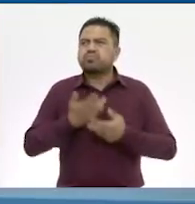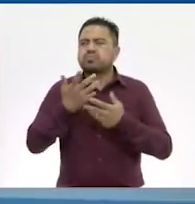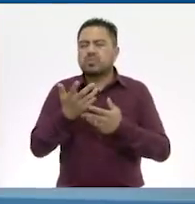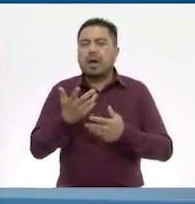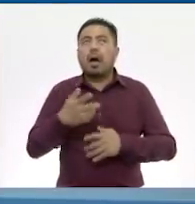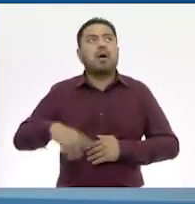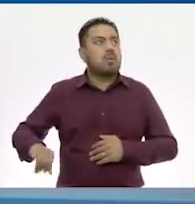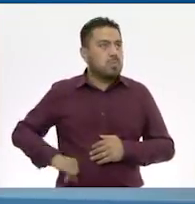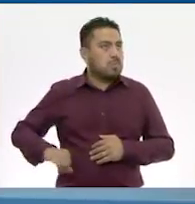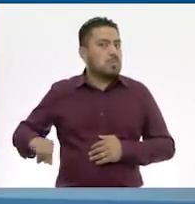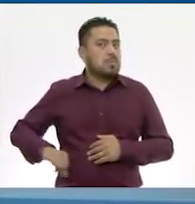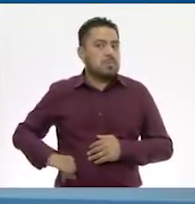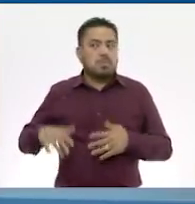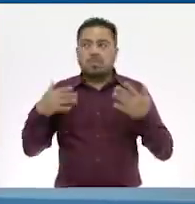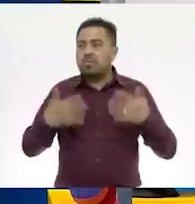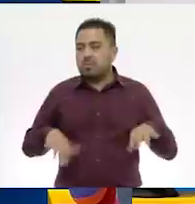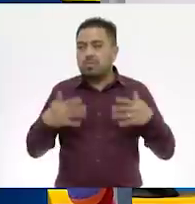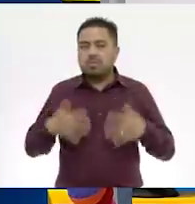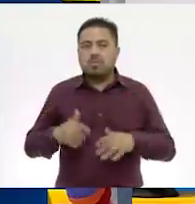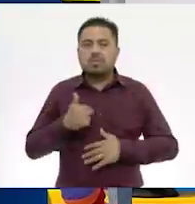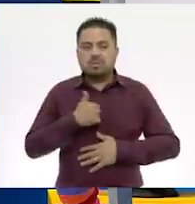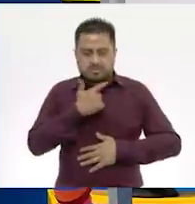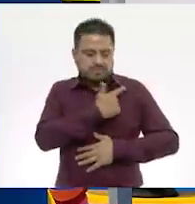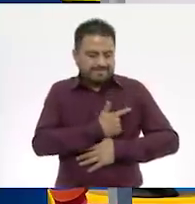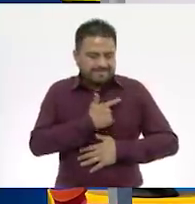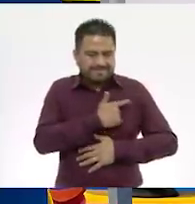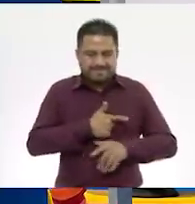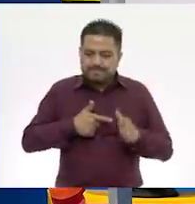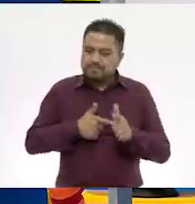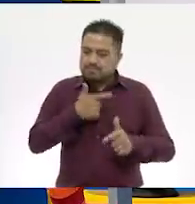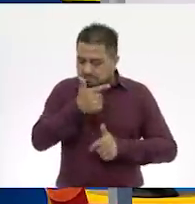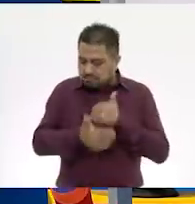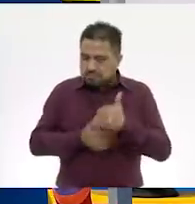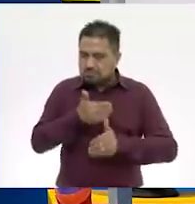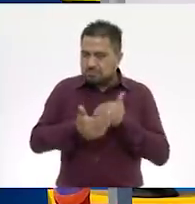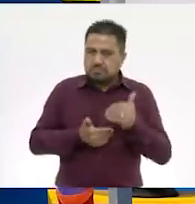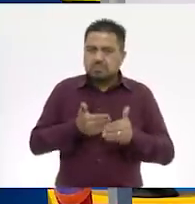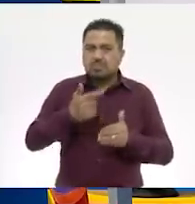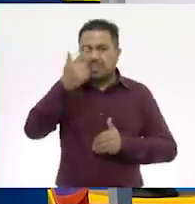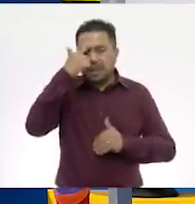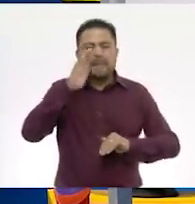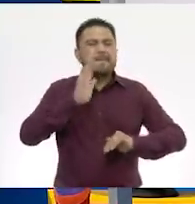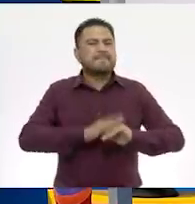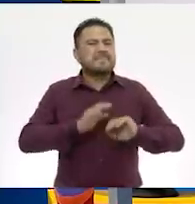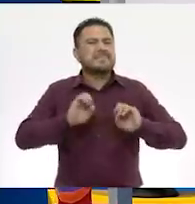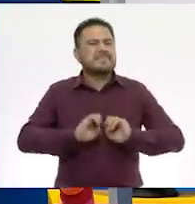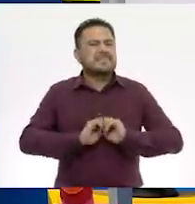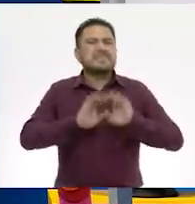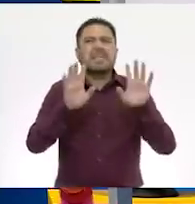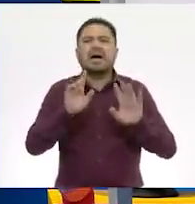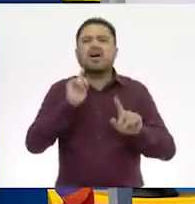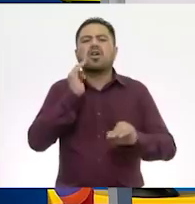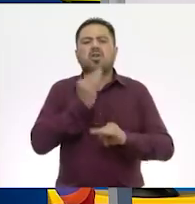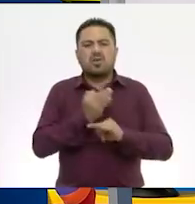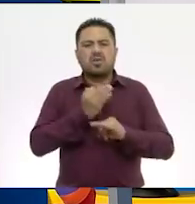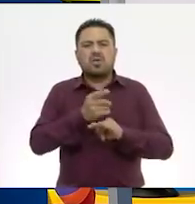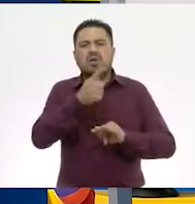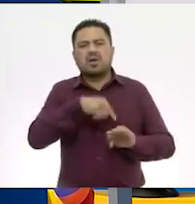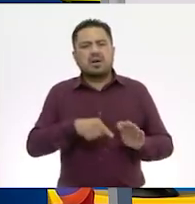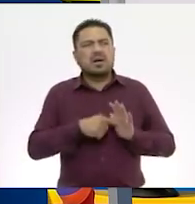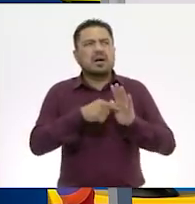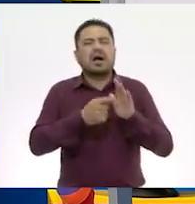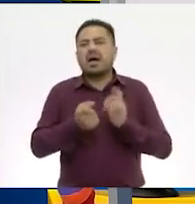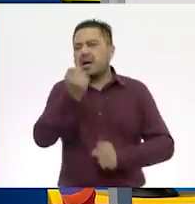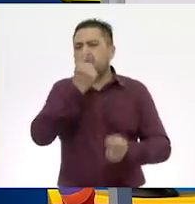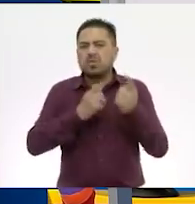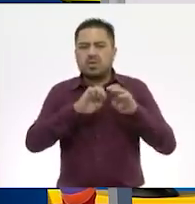¡Qué interesante! Me da gusto que sigamos avanzando. Para que quede un poco más claro, vamos a ver algunos otros